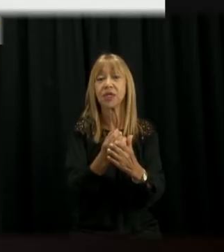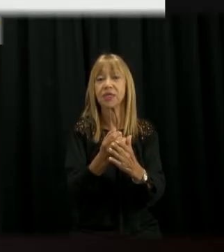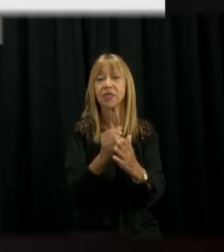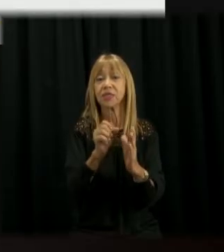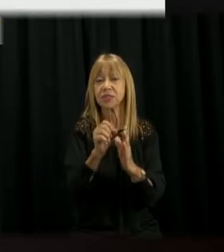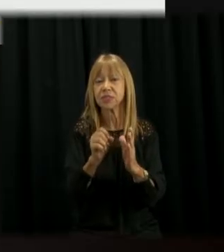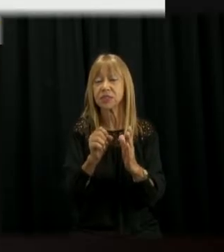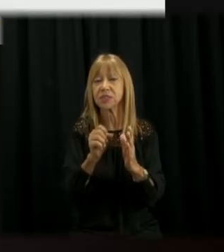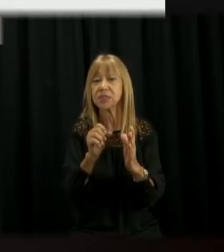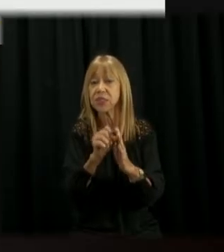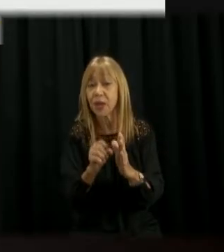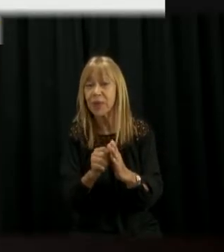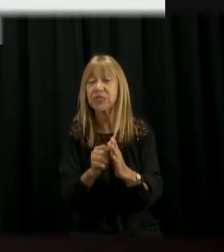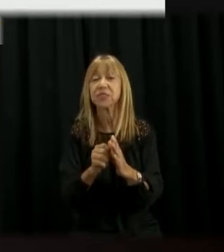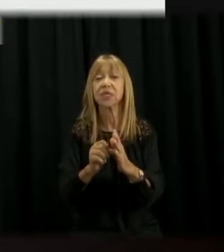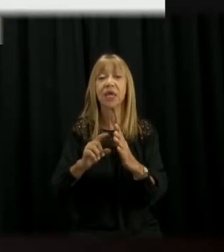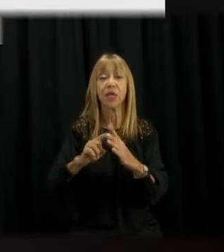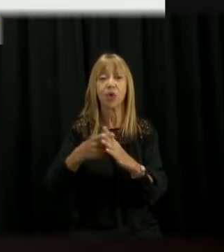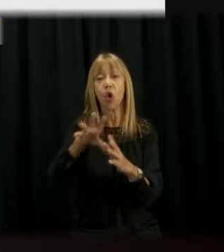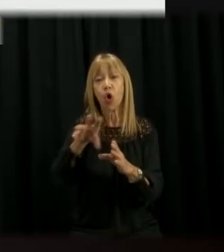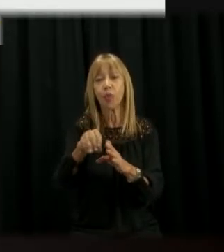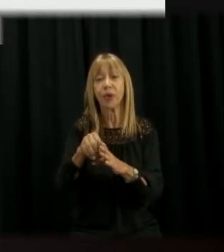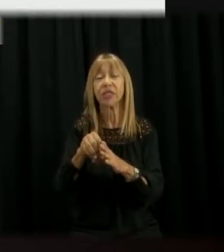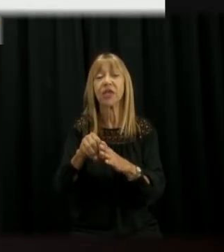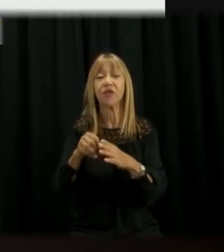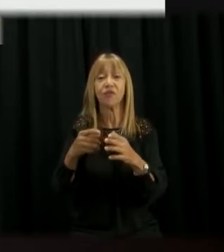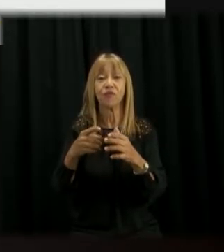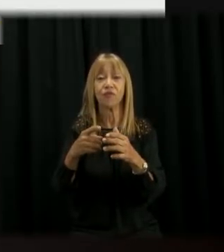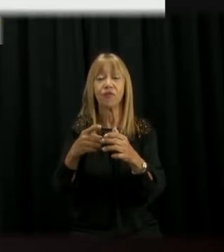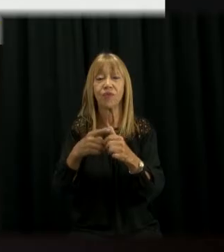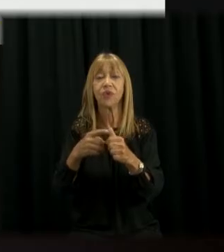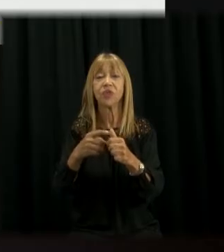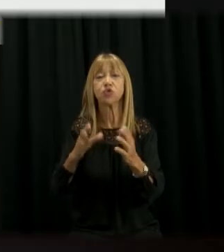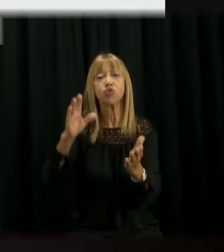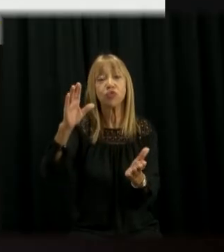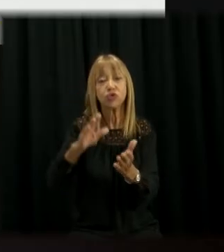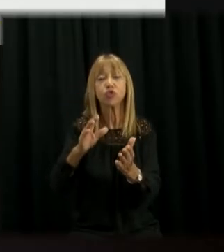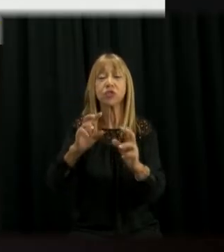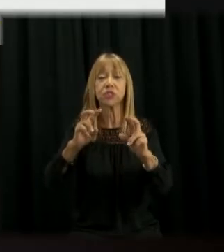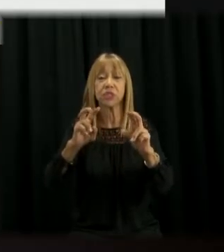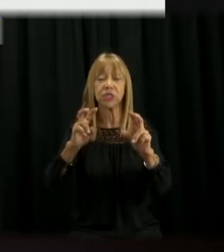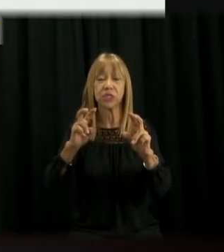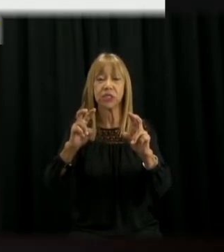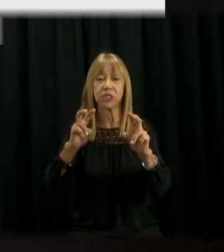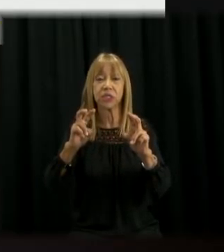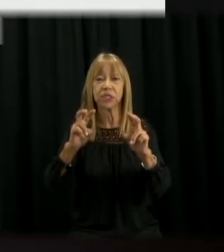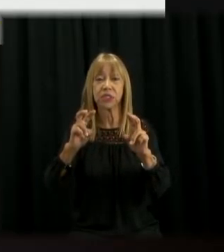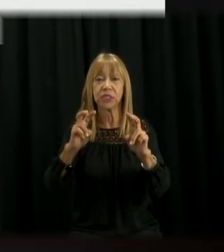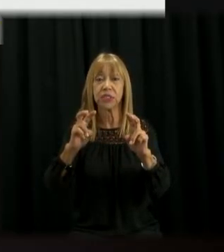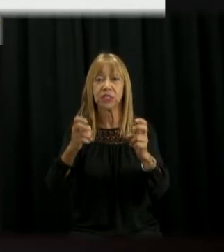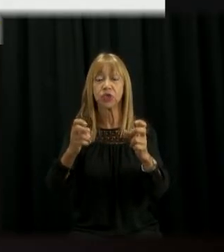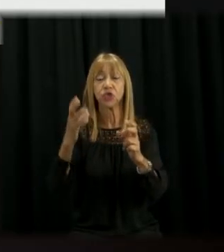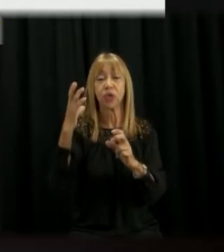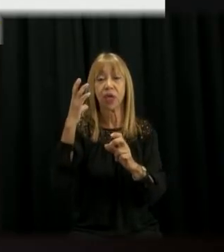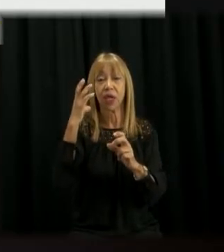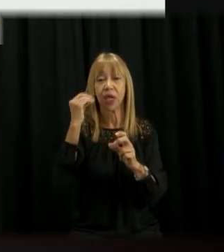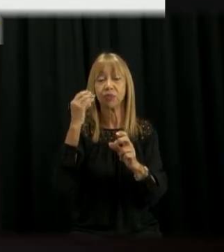esto como una iniciativa corporada, así que la primera meta sería